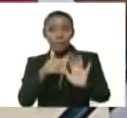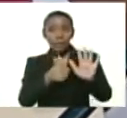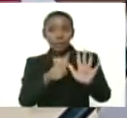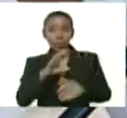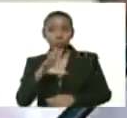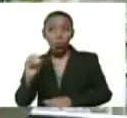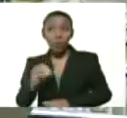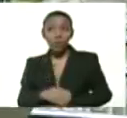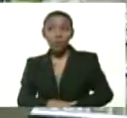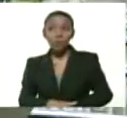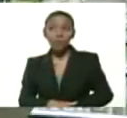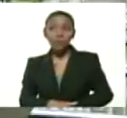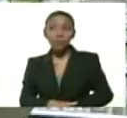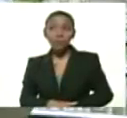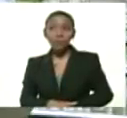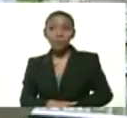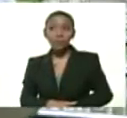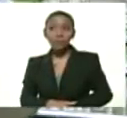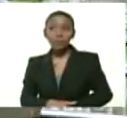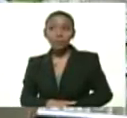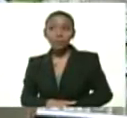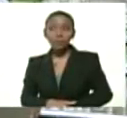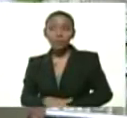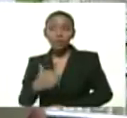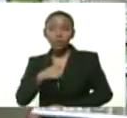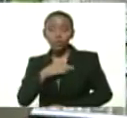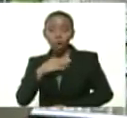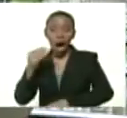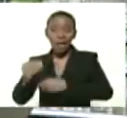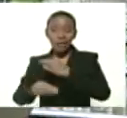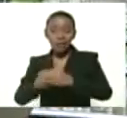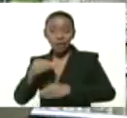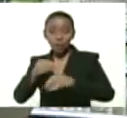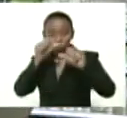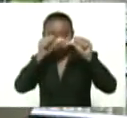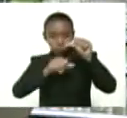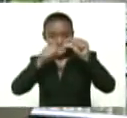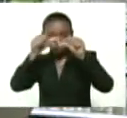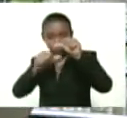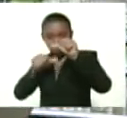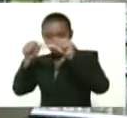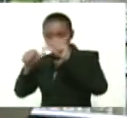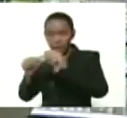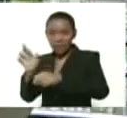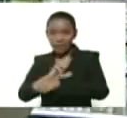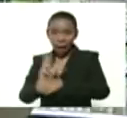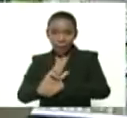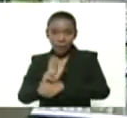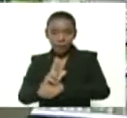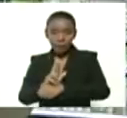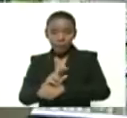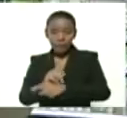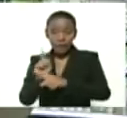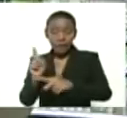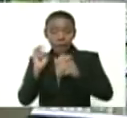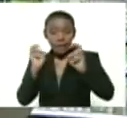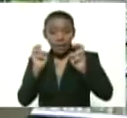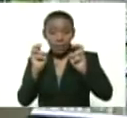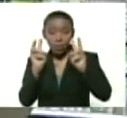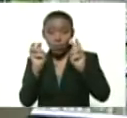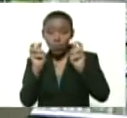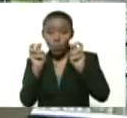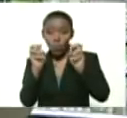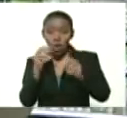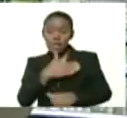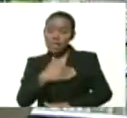3.650 le estamos realizando pruebas rápidas. Y es un elemento nuevo que